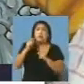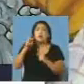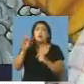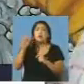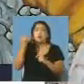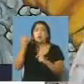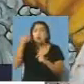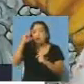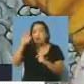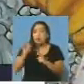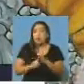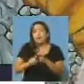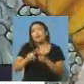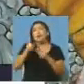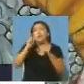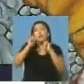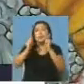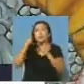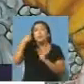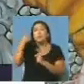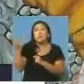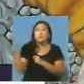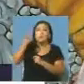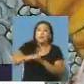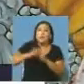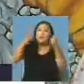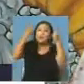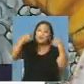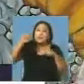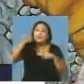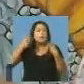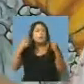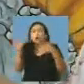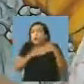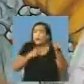Rosa, visita de si por qué se visitó a Milano Sala, no se visitó, se habló de todo un poco.